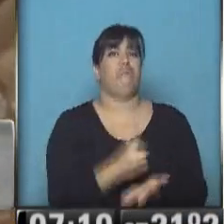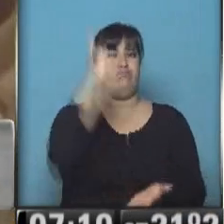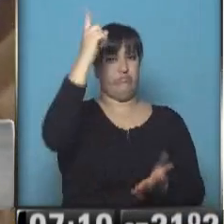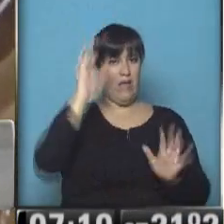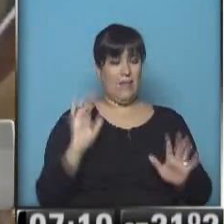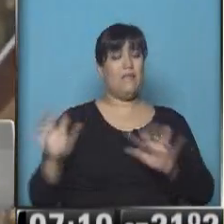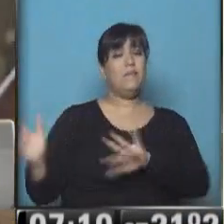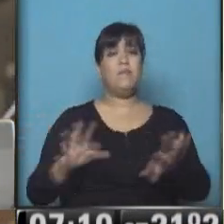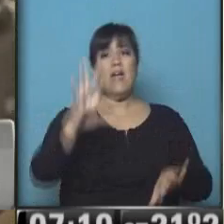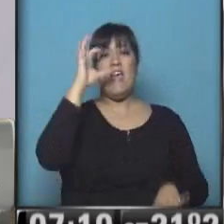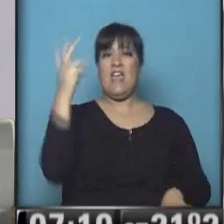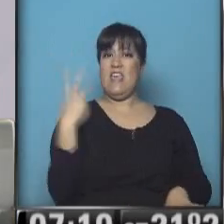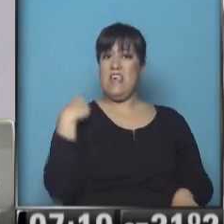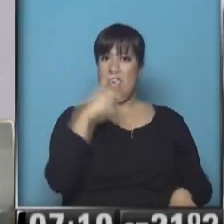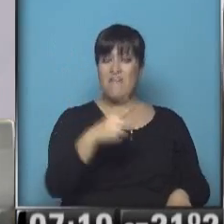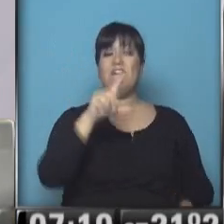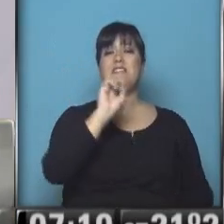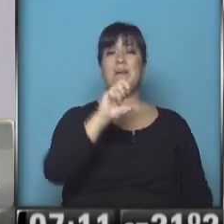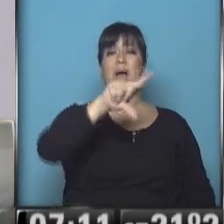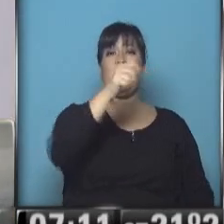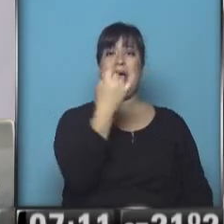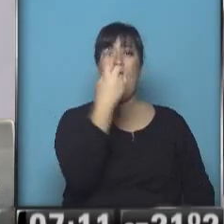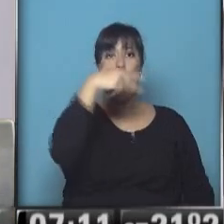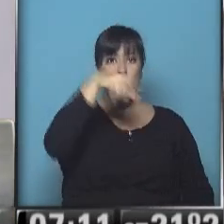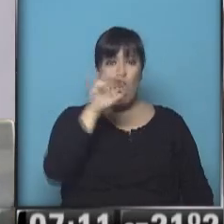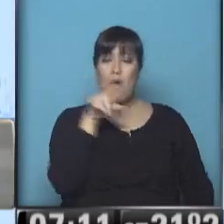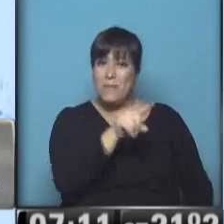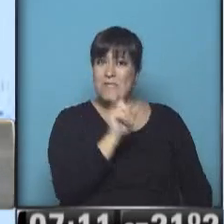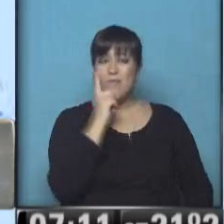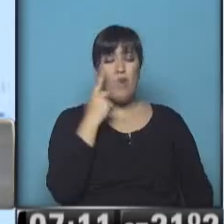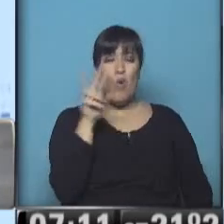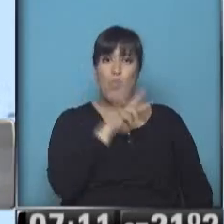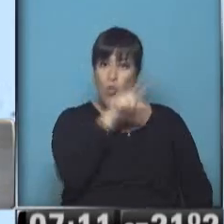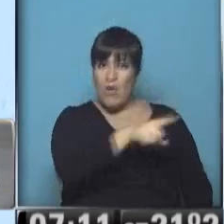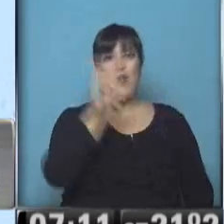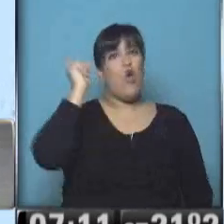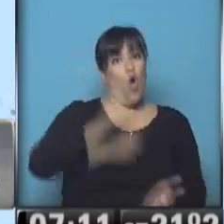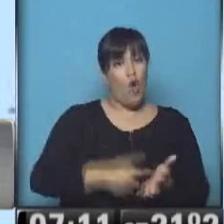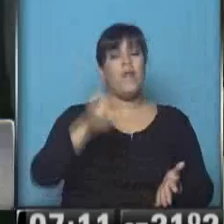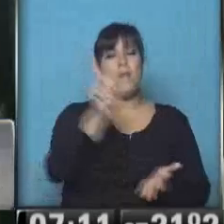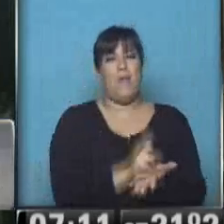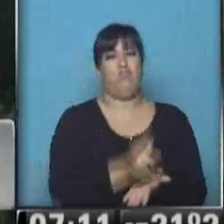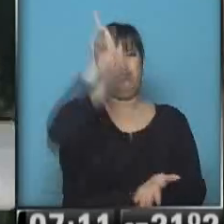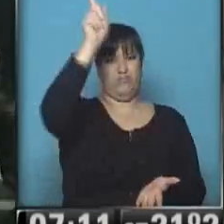Recordemos, la jefa del proyecto es Ana Caumo. Ella va a dar la orden para ponerla en órbita. Bien, vamos a cambiar de tema.